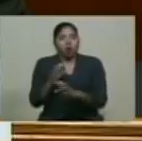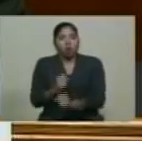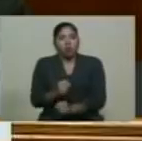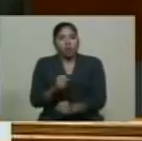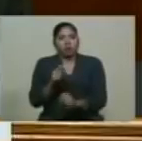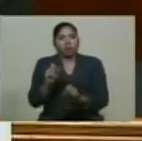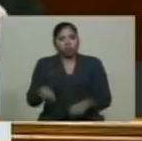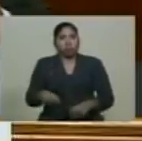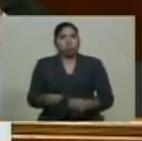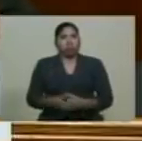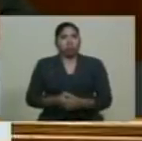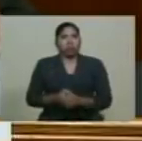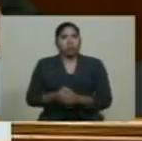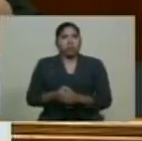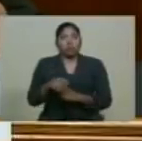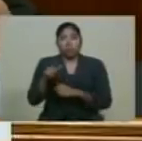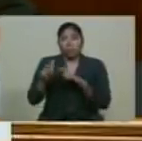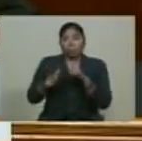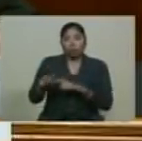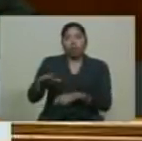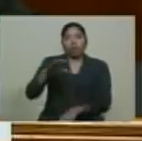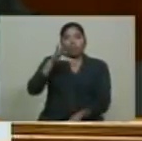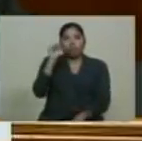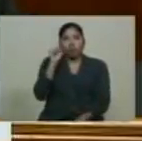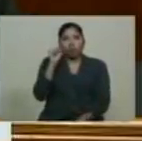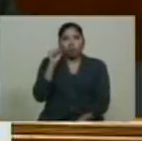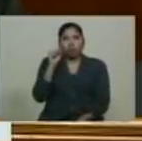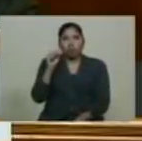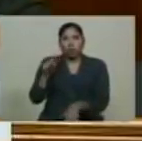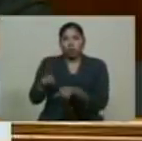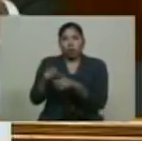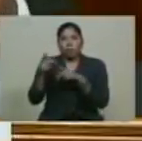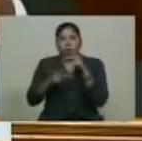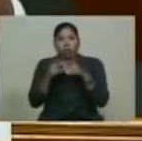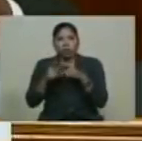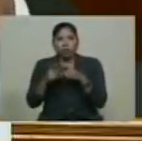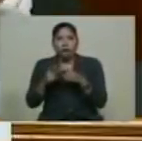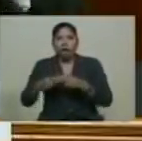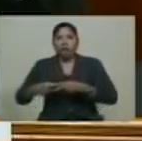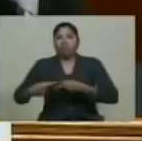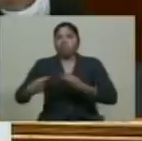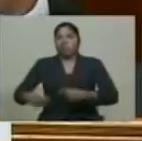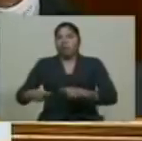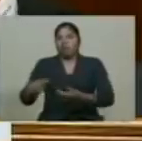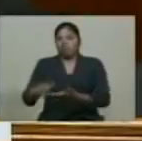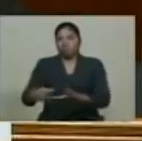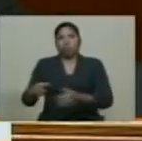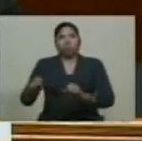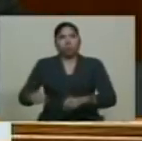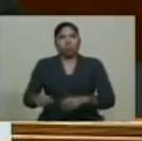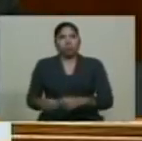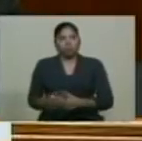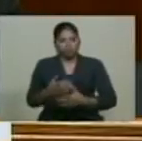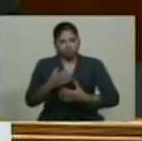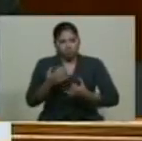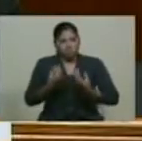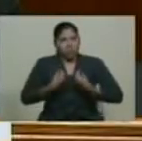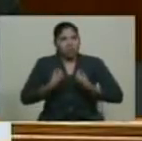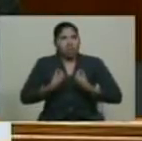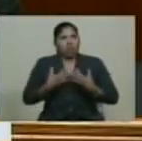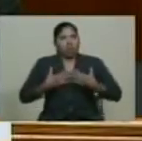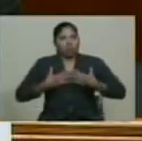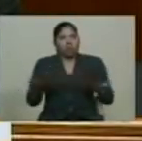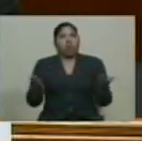Quien está convencido y quien entiende que la política no es un negocio. Que está dispuesto a exponer su propia vida por lo que cree. Eso